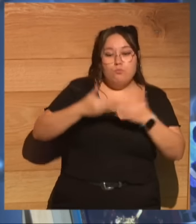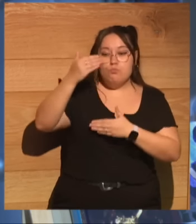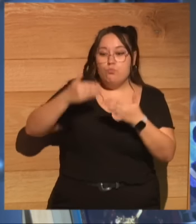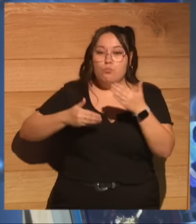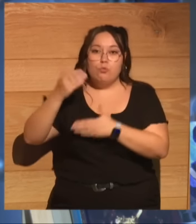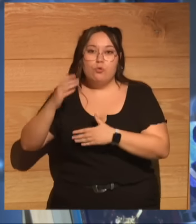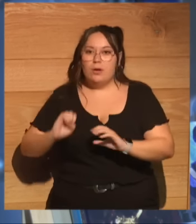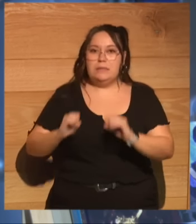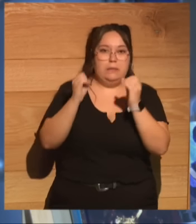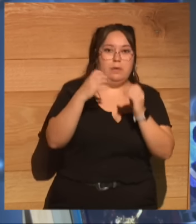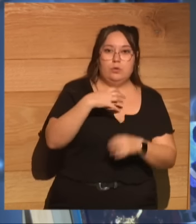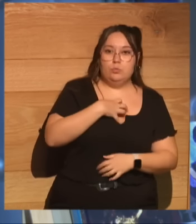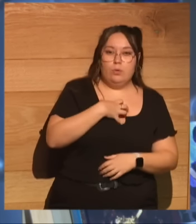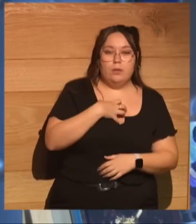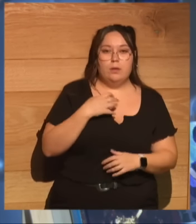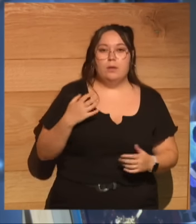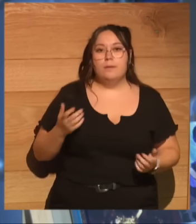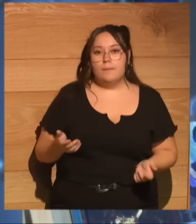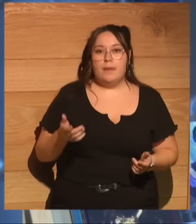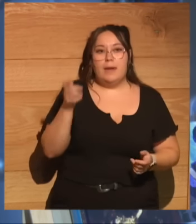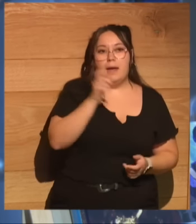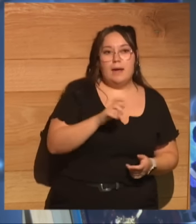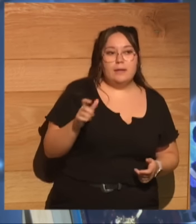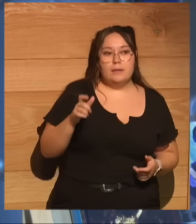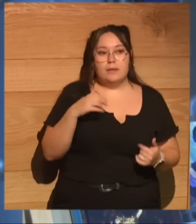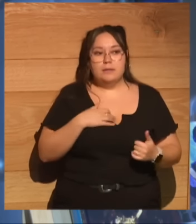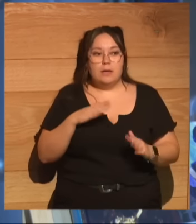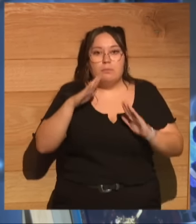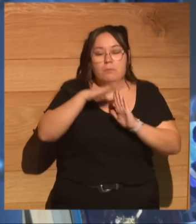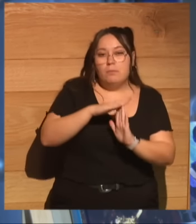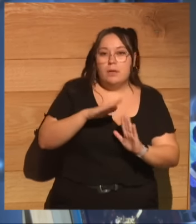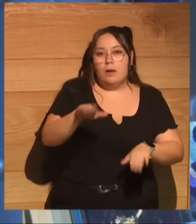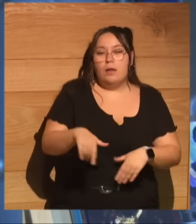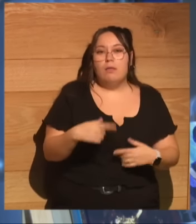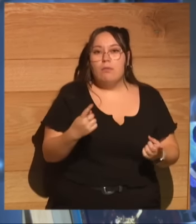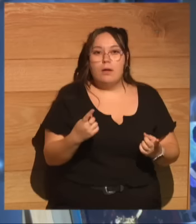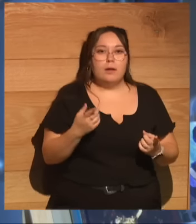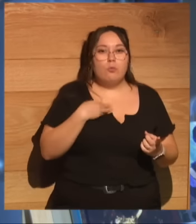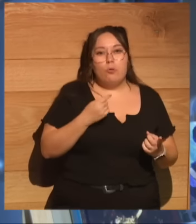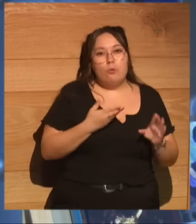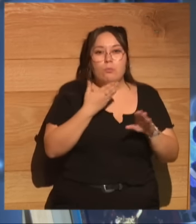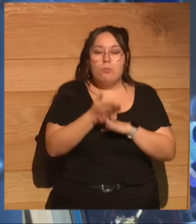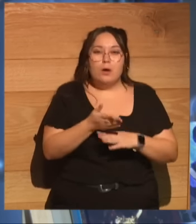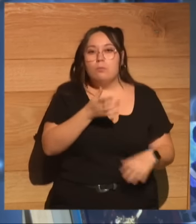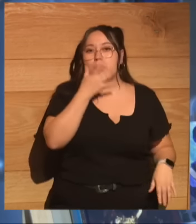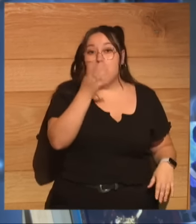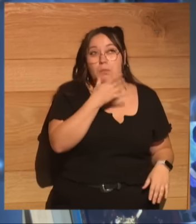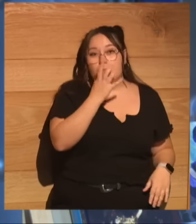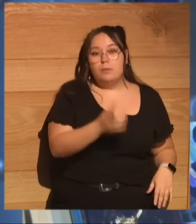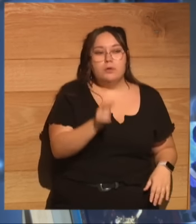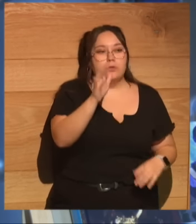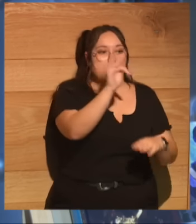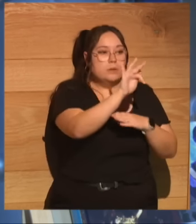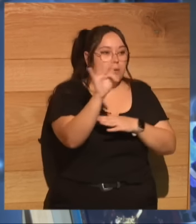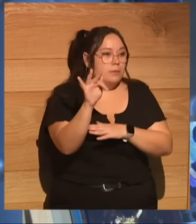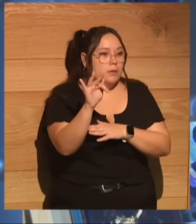que salvar y que están. En el que está la gente casi estabulada y se va con cierto sentido de vergüenza. Pero estos